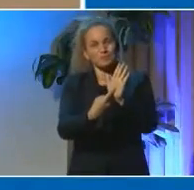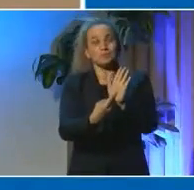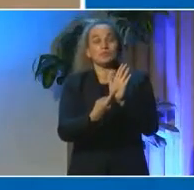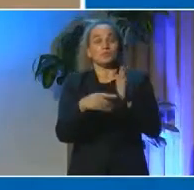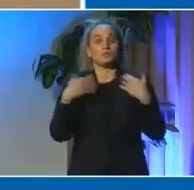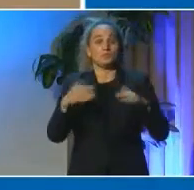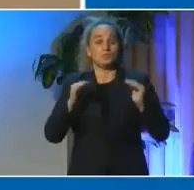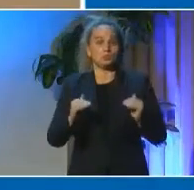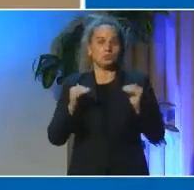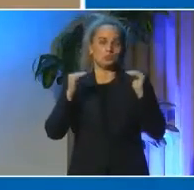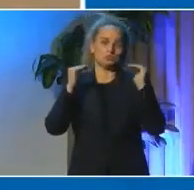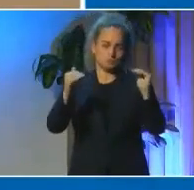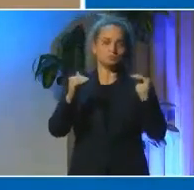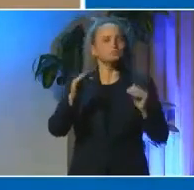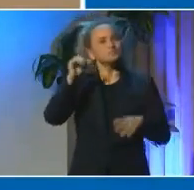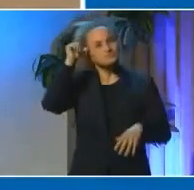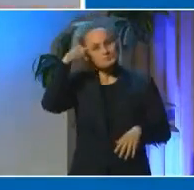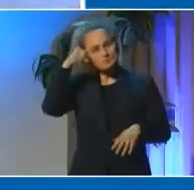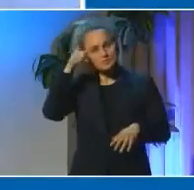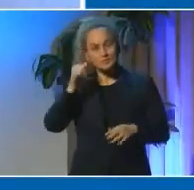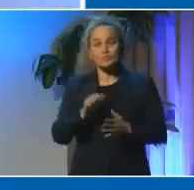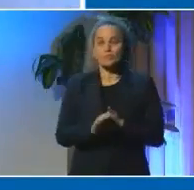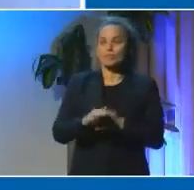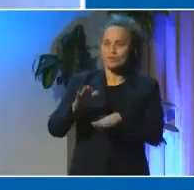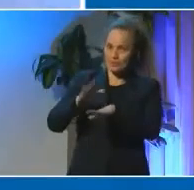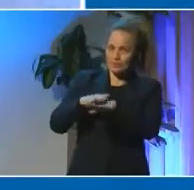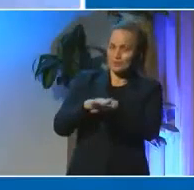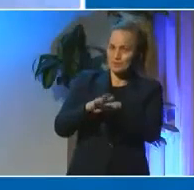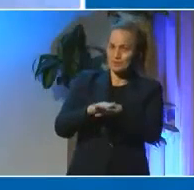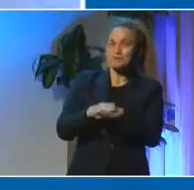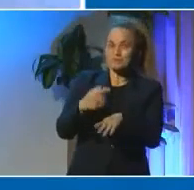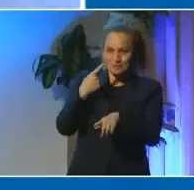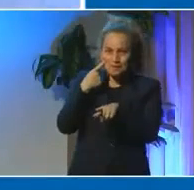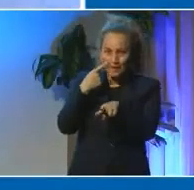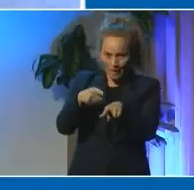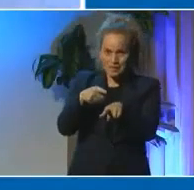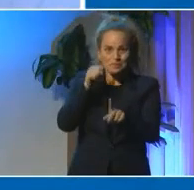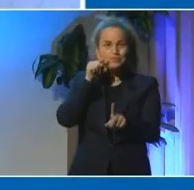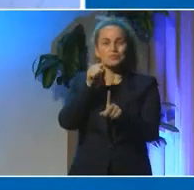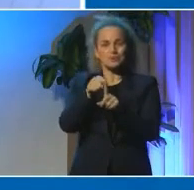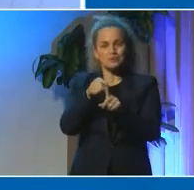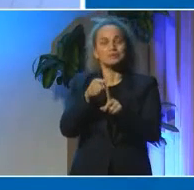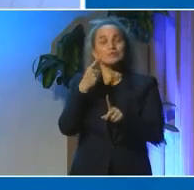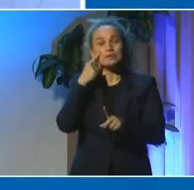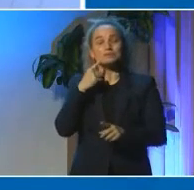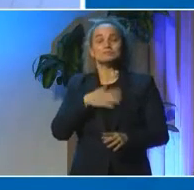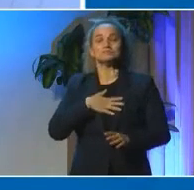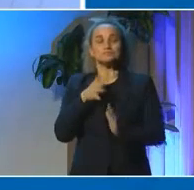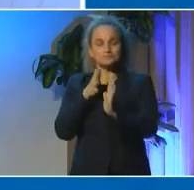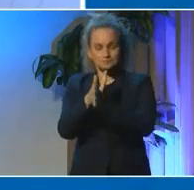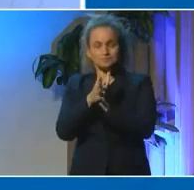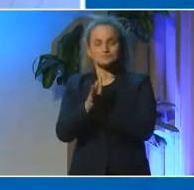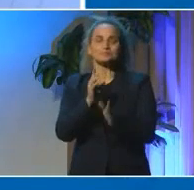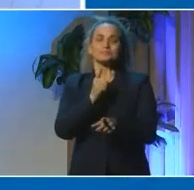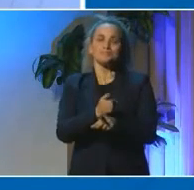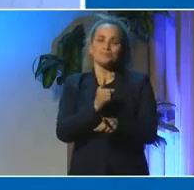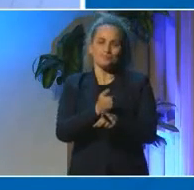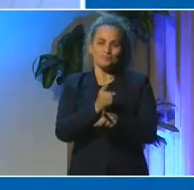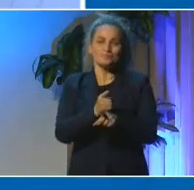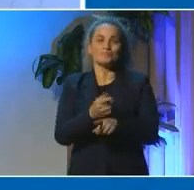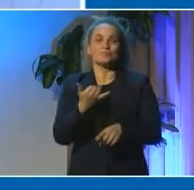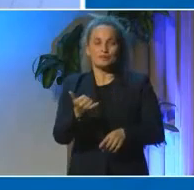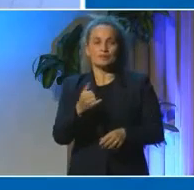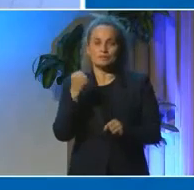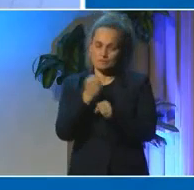escala entonces me estaba acordando de me encanta que me digas eso porque ahí va a terminar porque yo les iba a decir que justo hay un